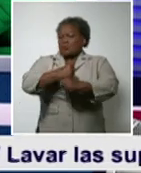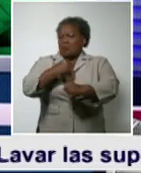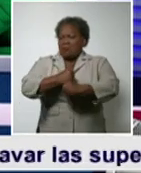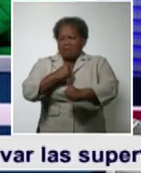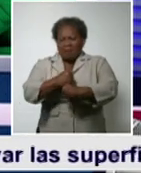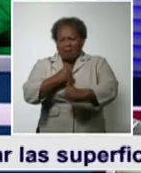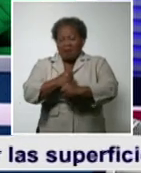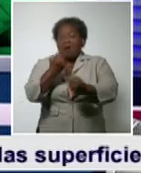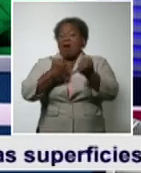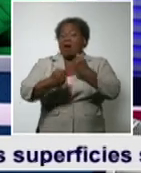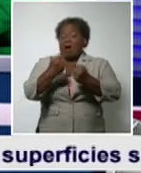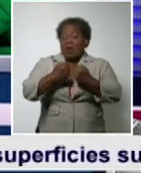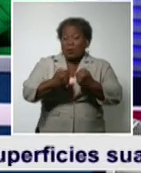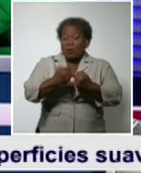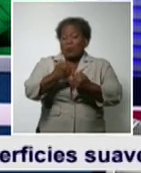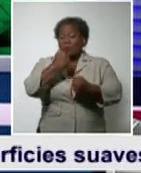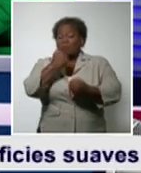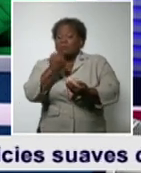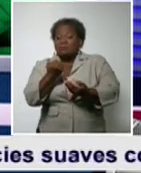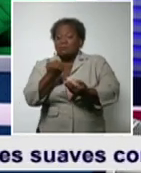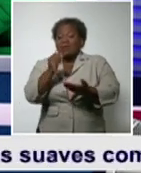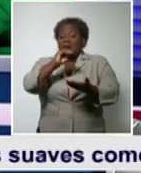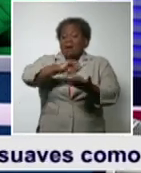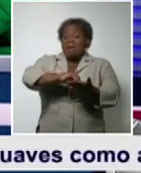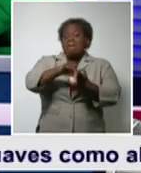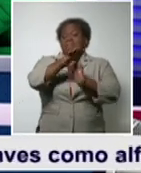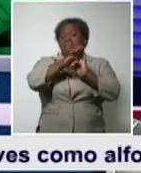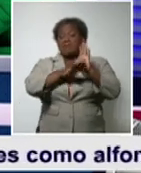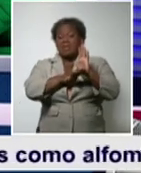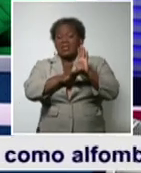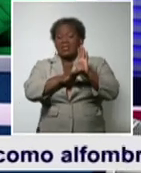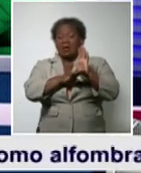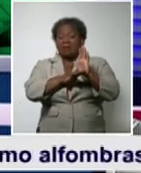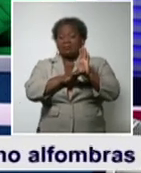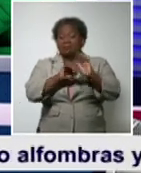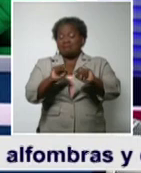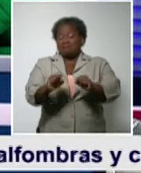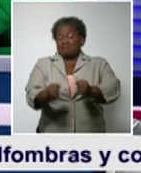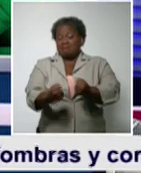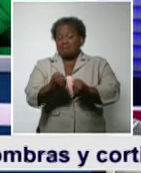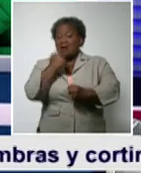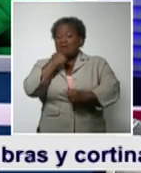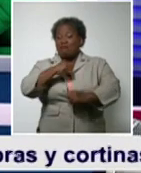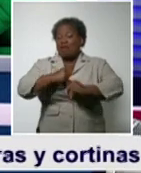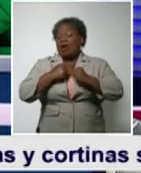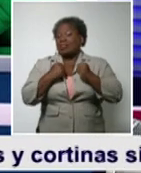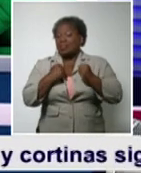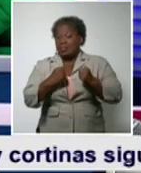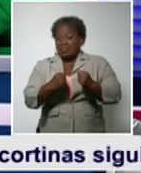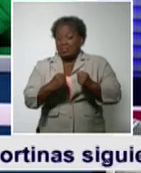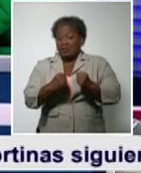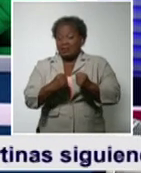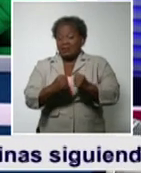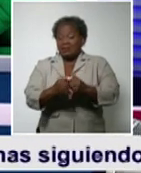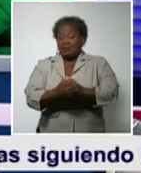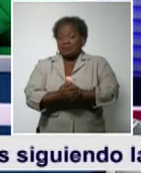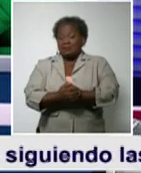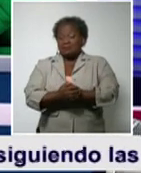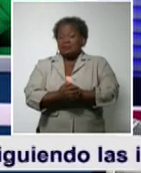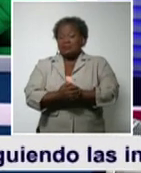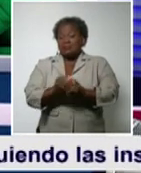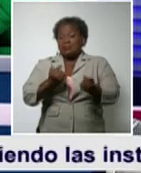unos más que otros aplican medidas de restricción más severas. Ahí vemos países